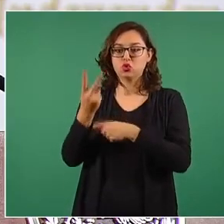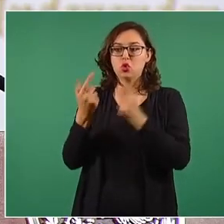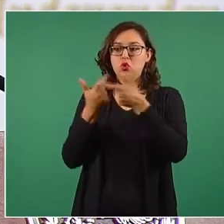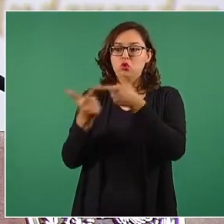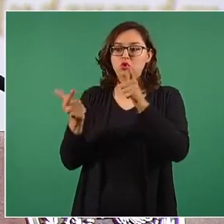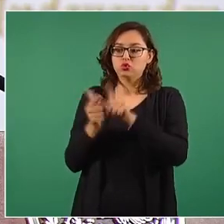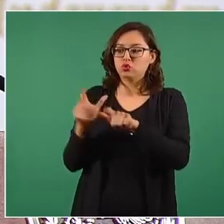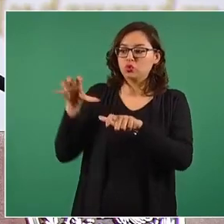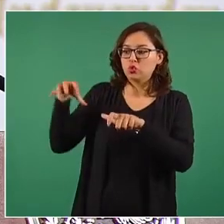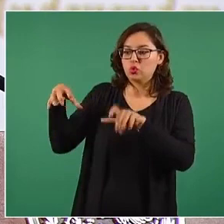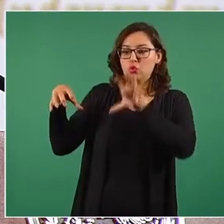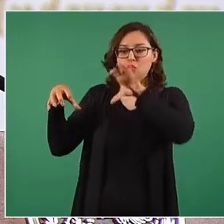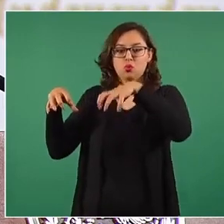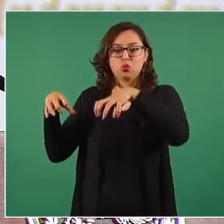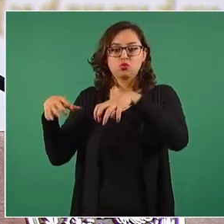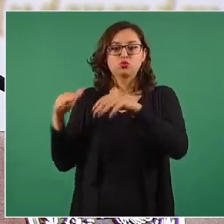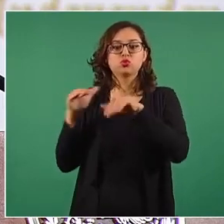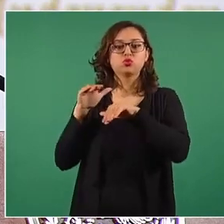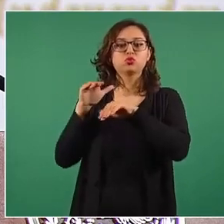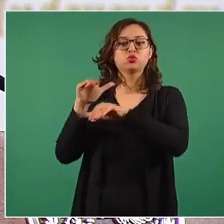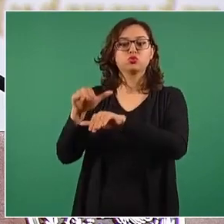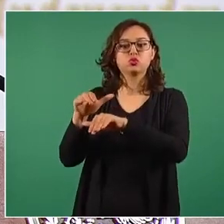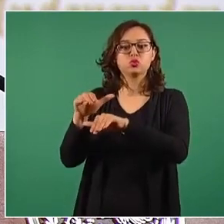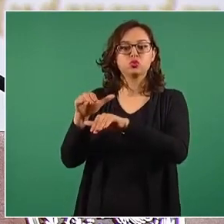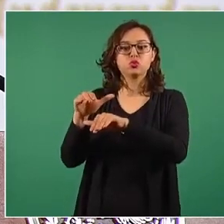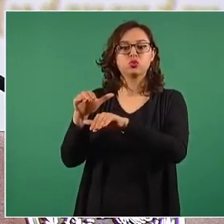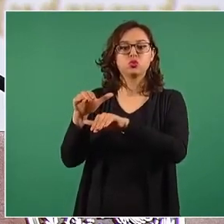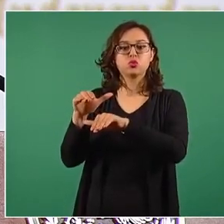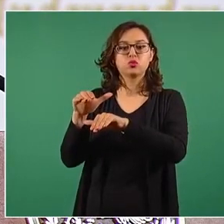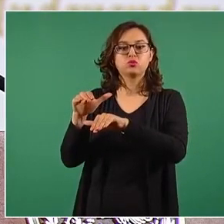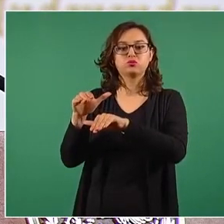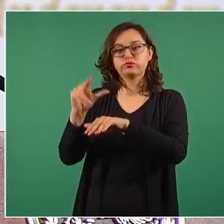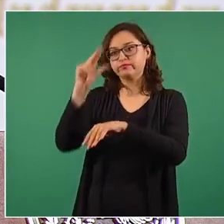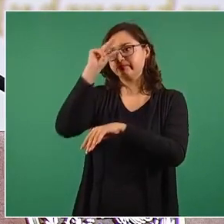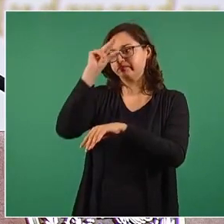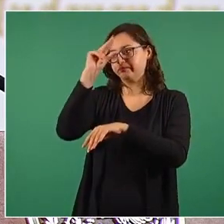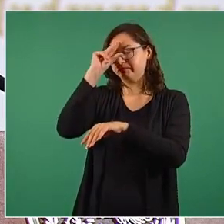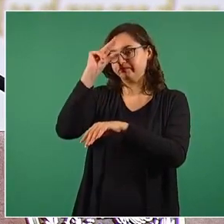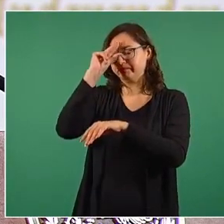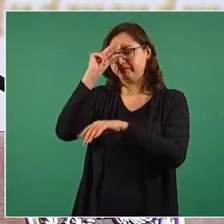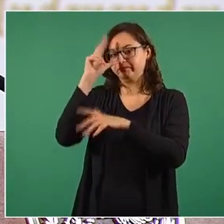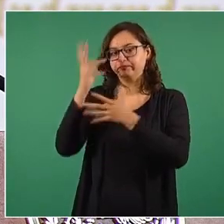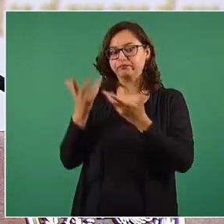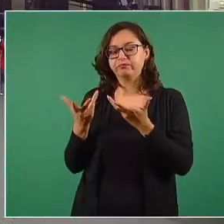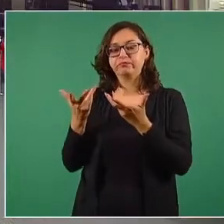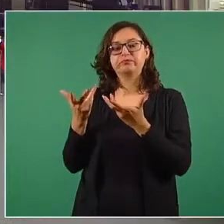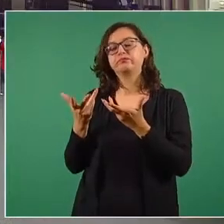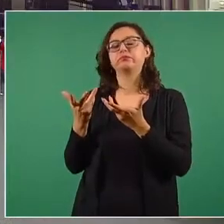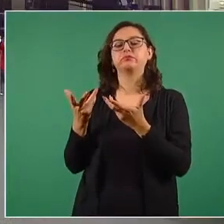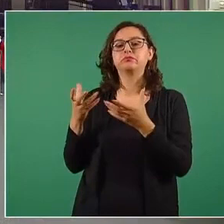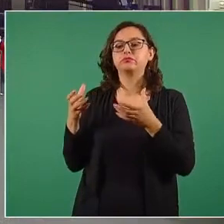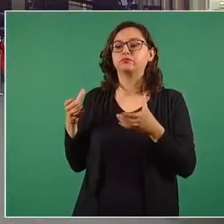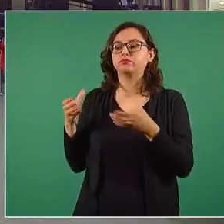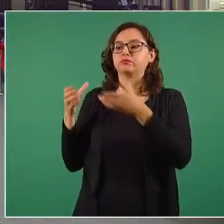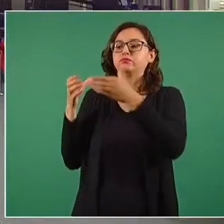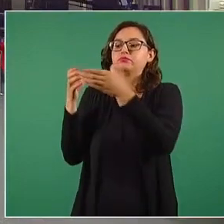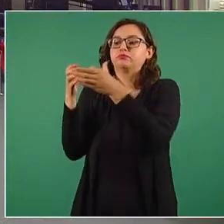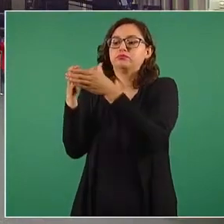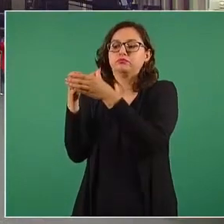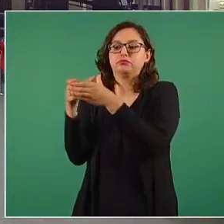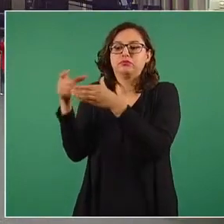todo a lo relacionado con la intelectualidad, con la llamada República de las